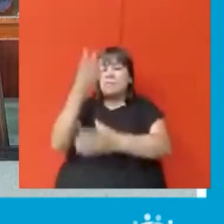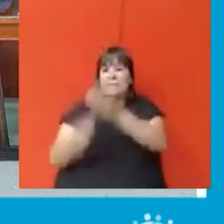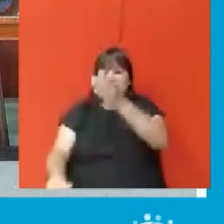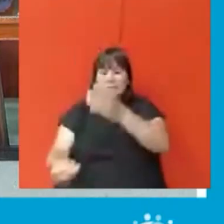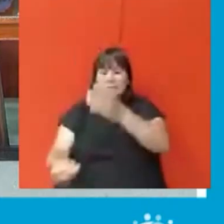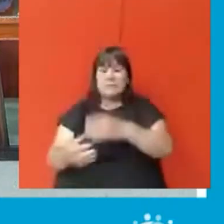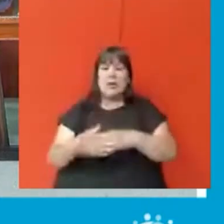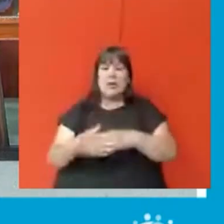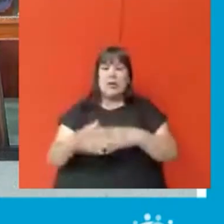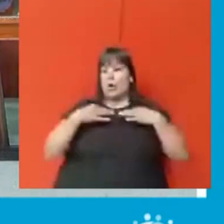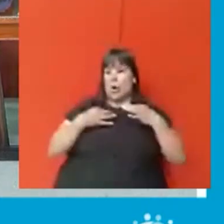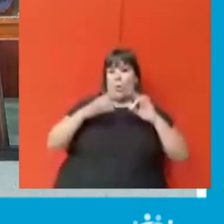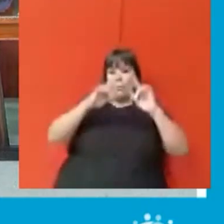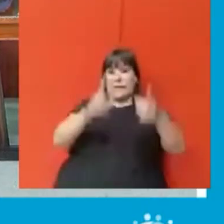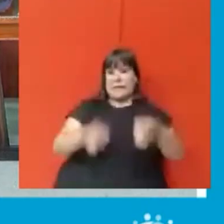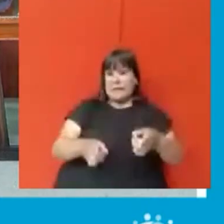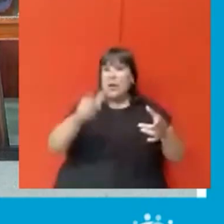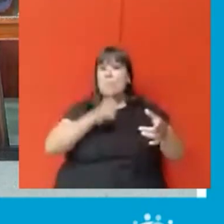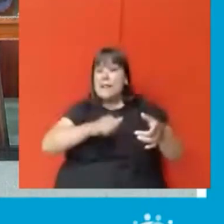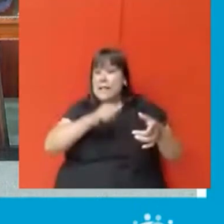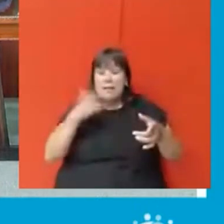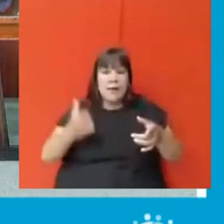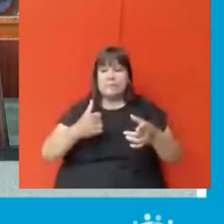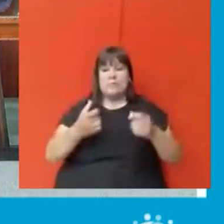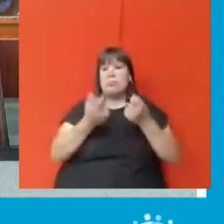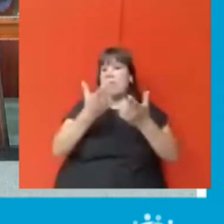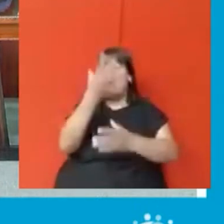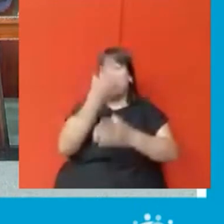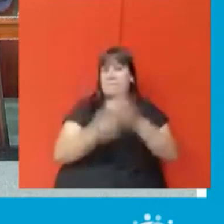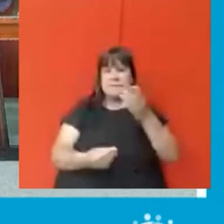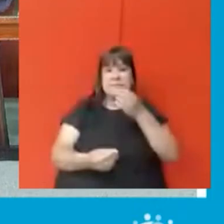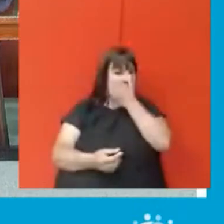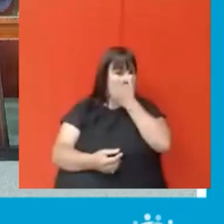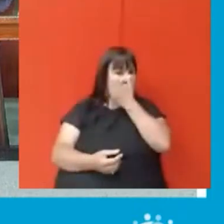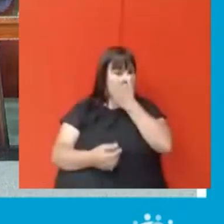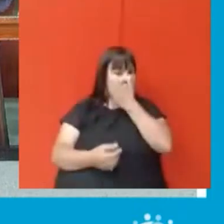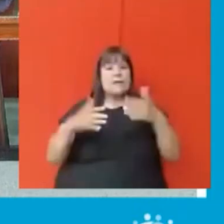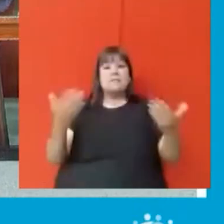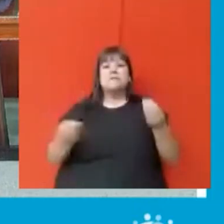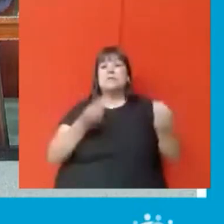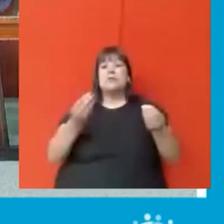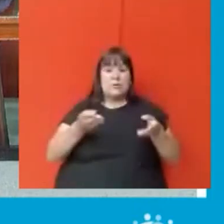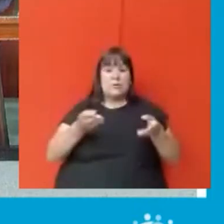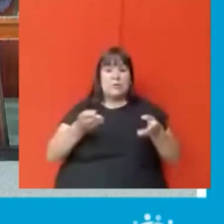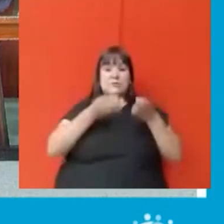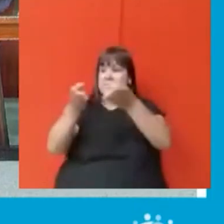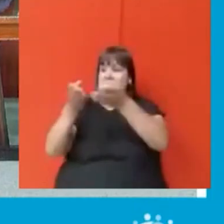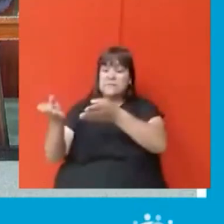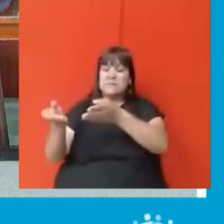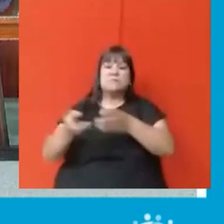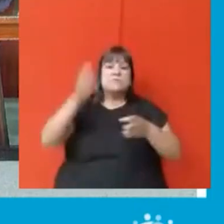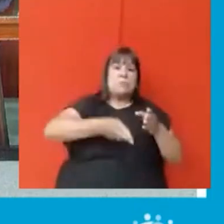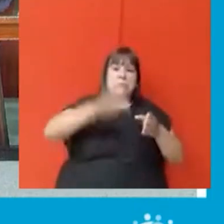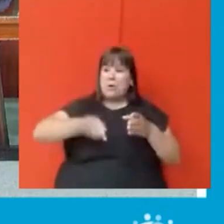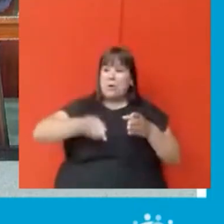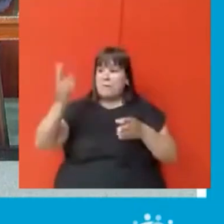esenciales para la vida cotidiana, que incluye la privación de servicios que son necesarios para el ser humano, para